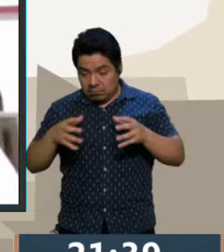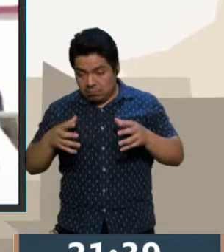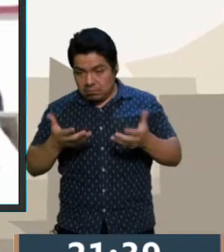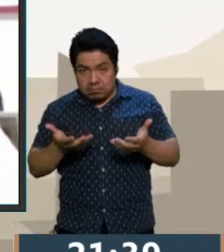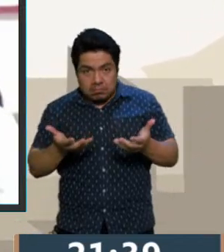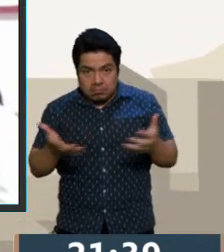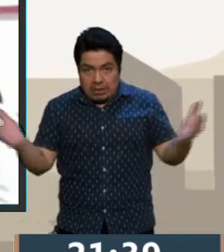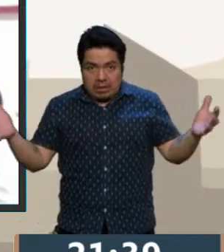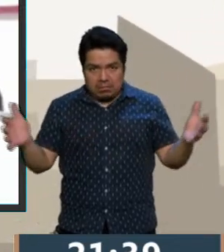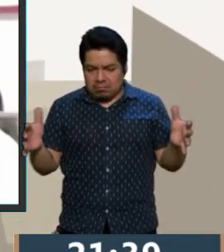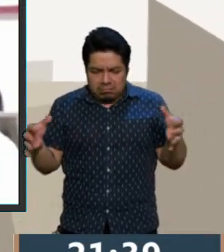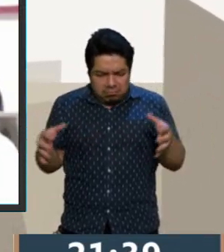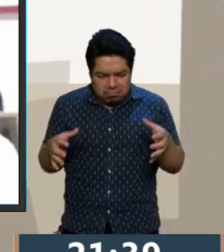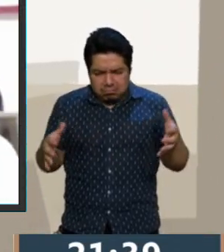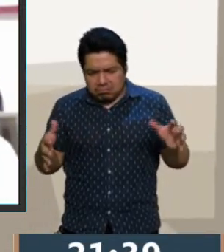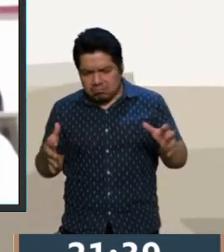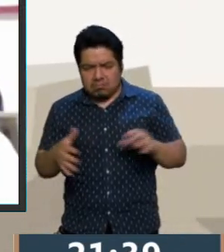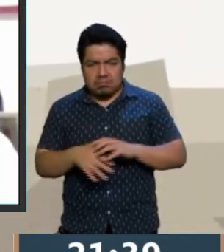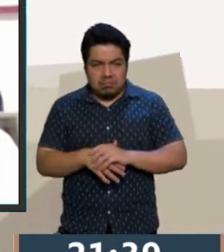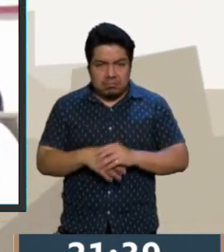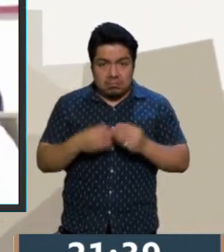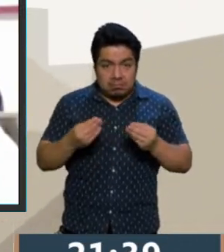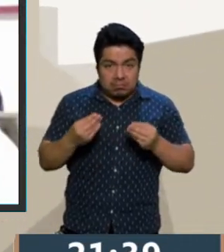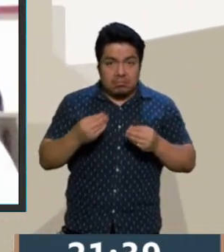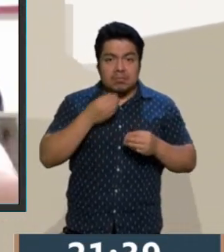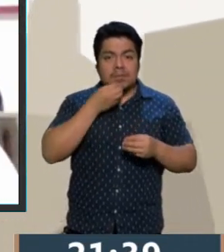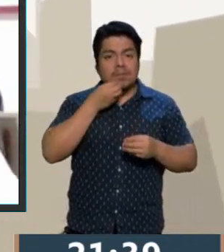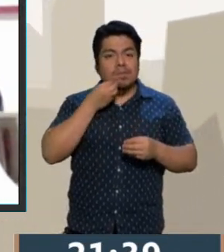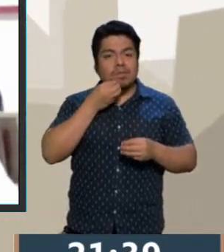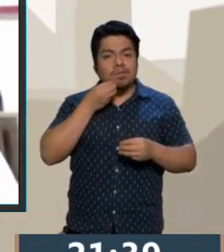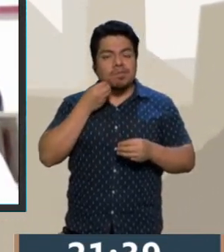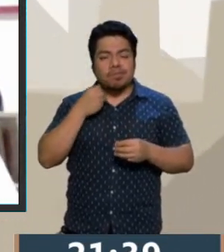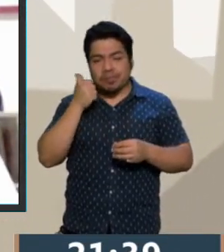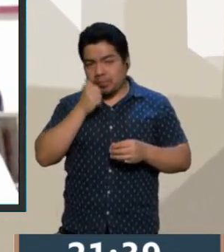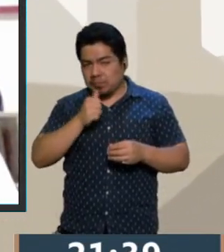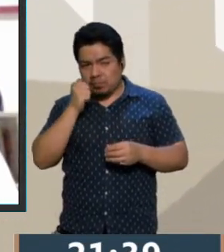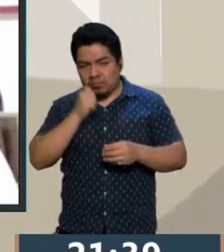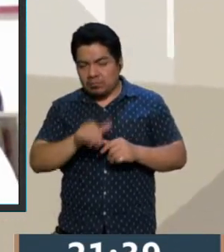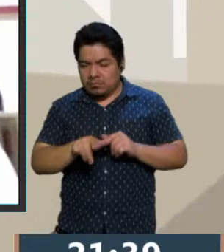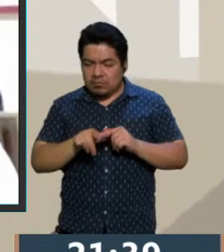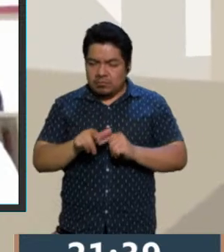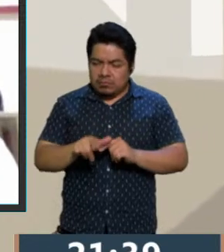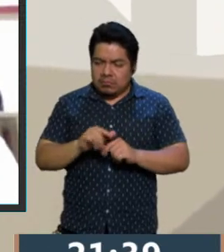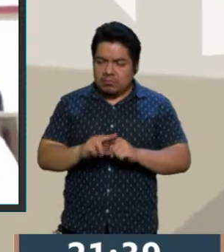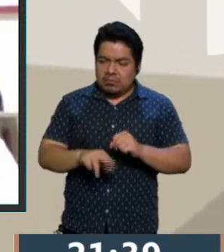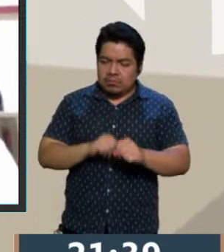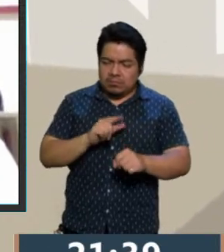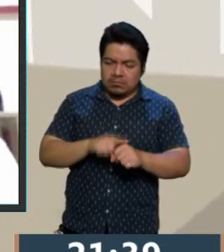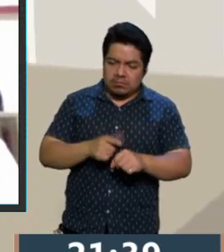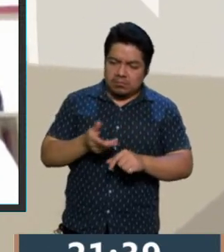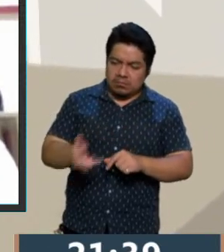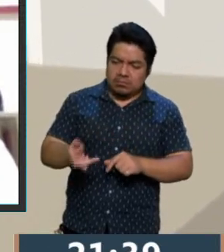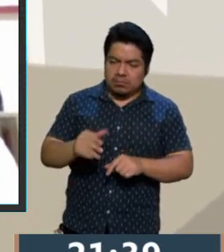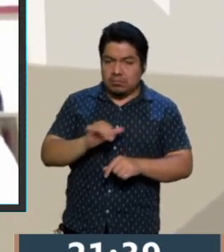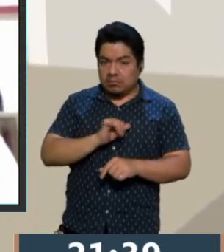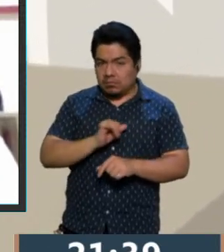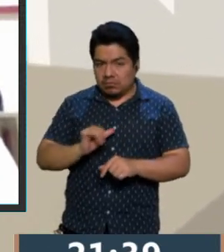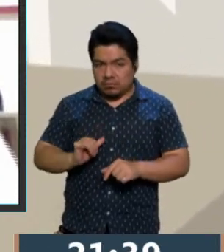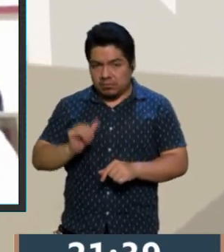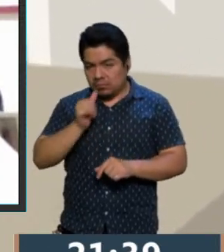grande, una actividad constructiva febril, permanente, que hemos encontrado en esta